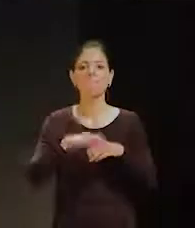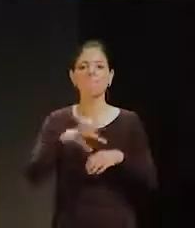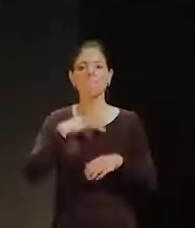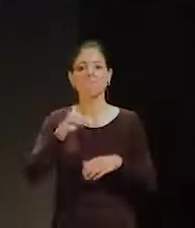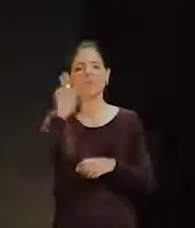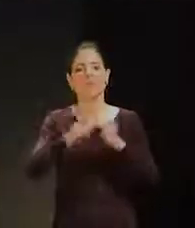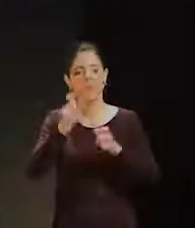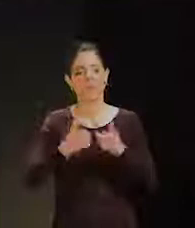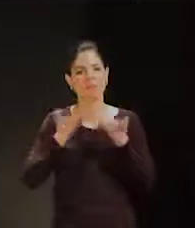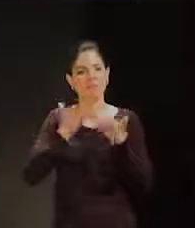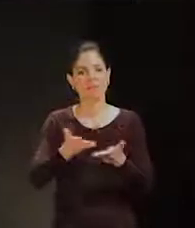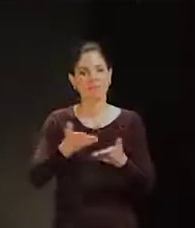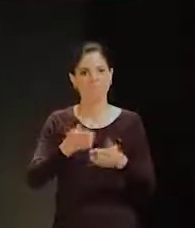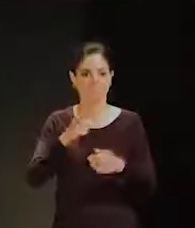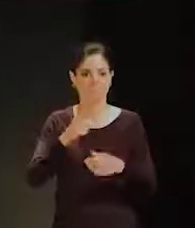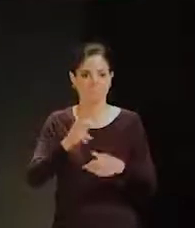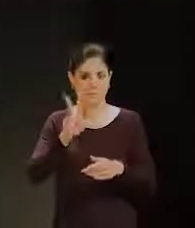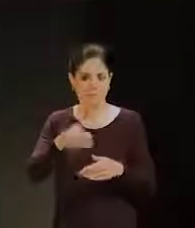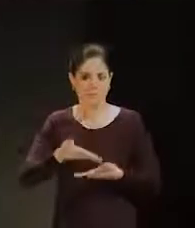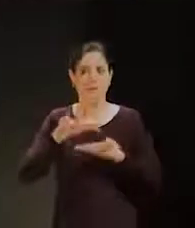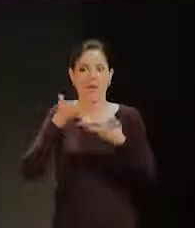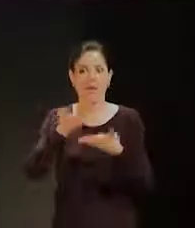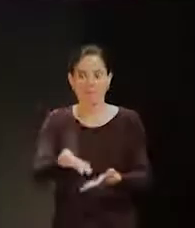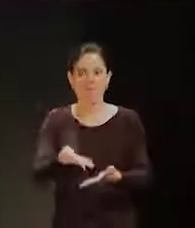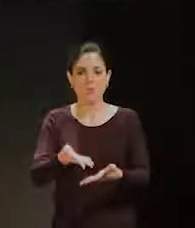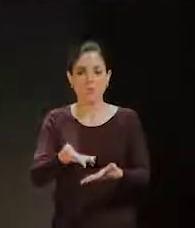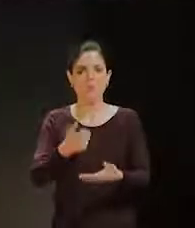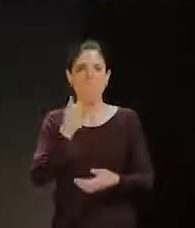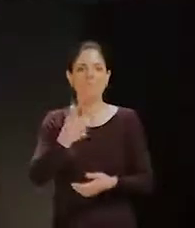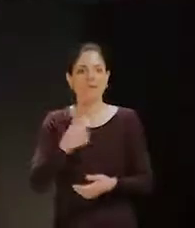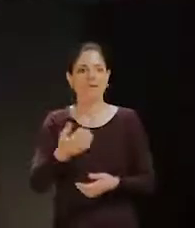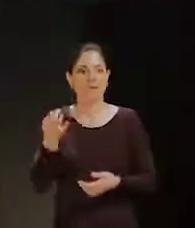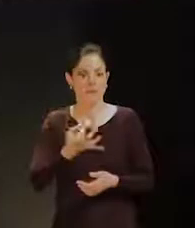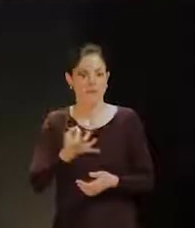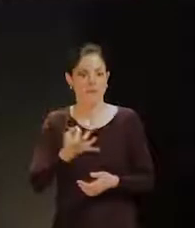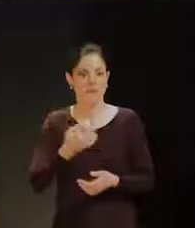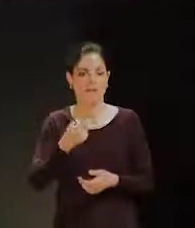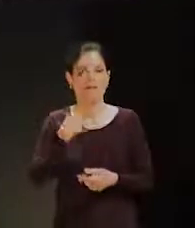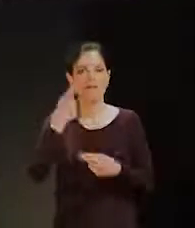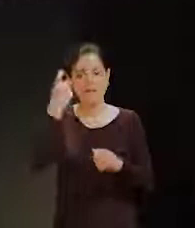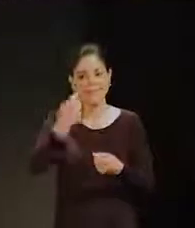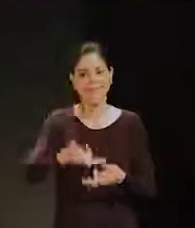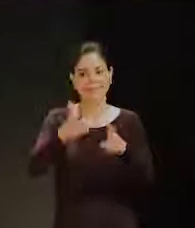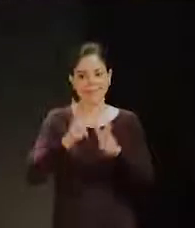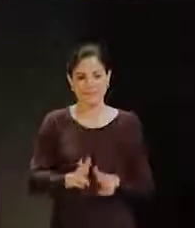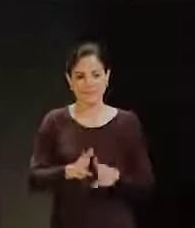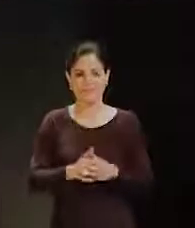tanta gente, ayudaban. Y me decían: ahí viene la